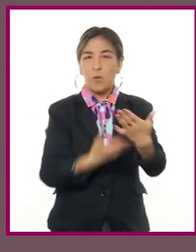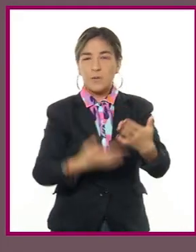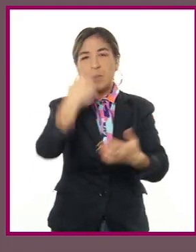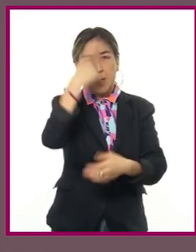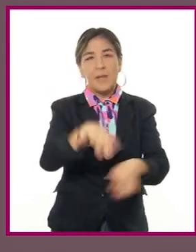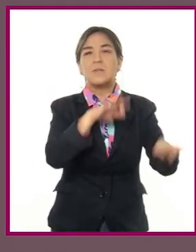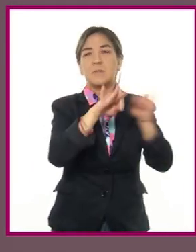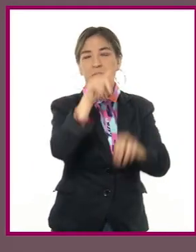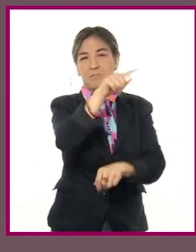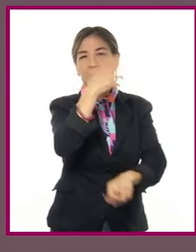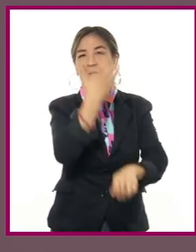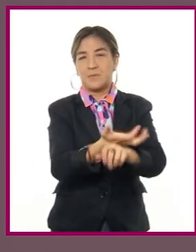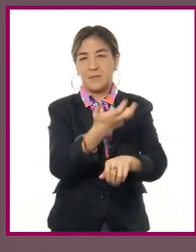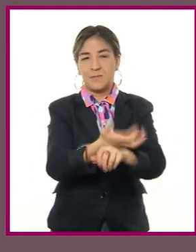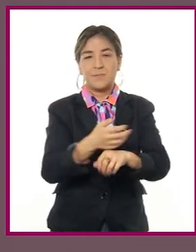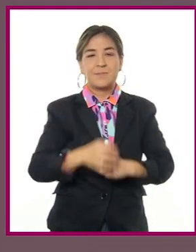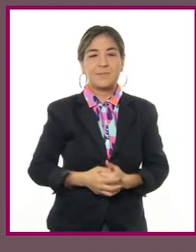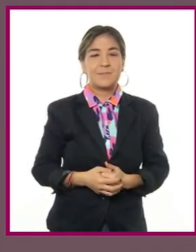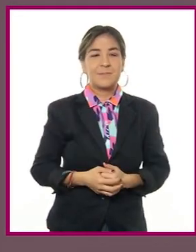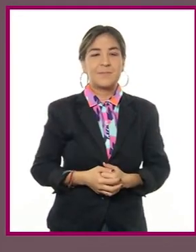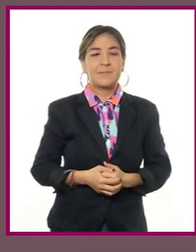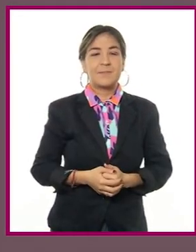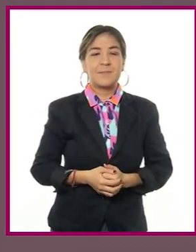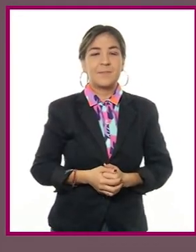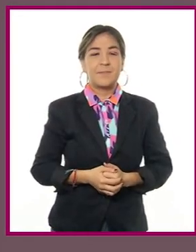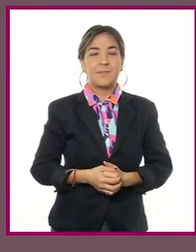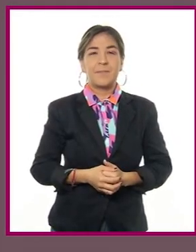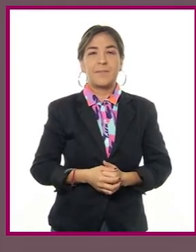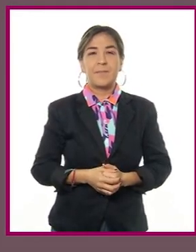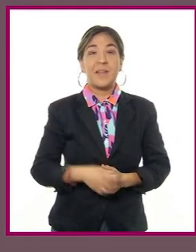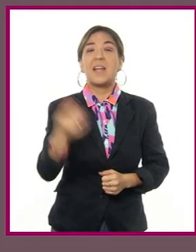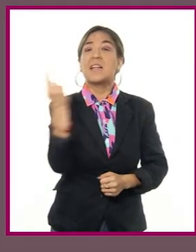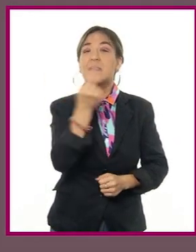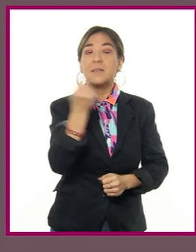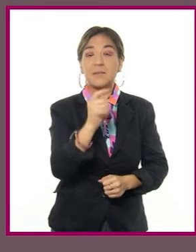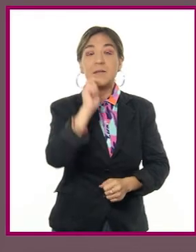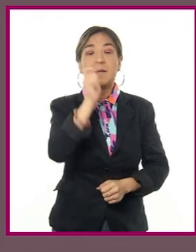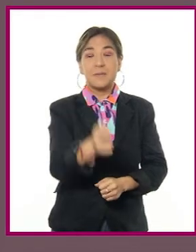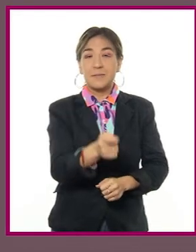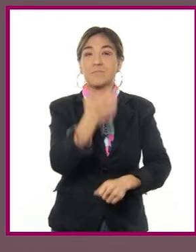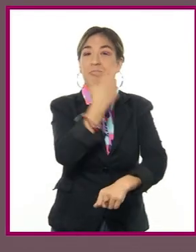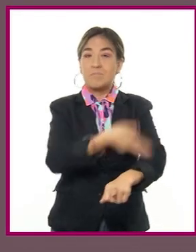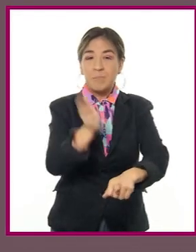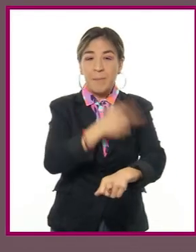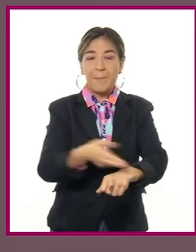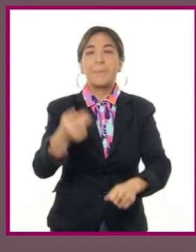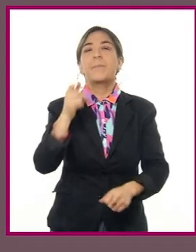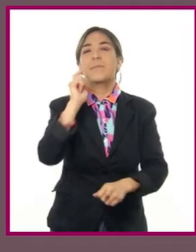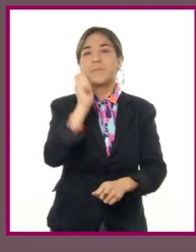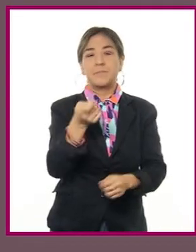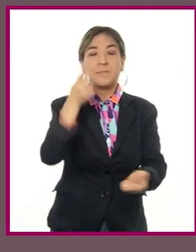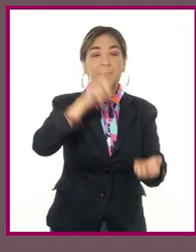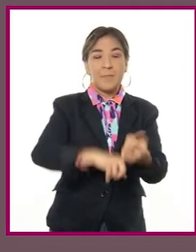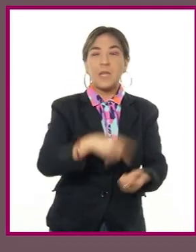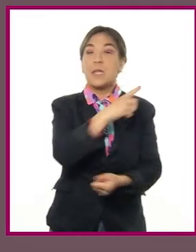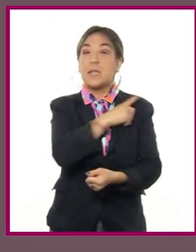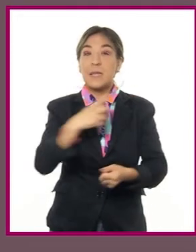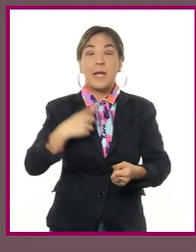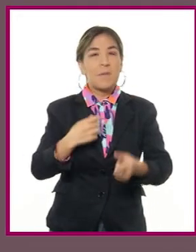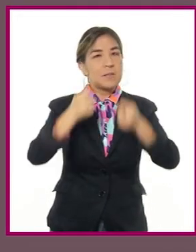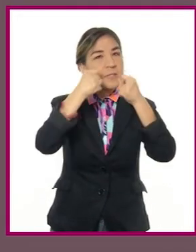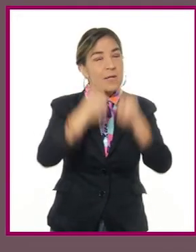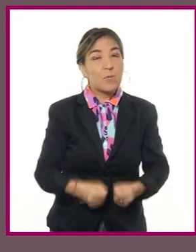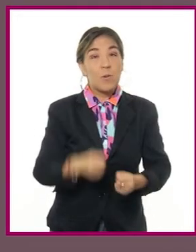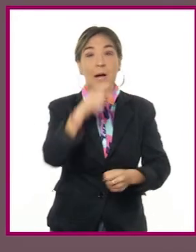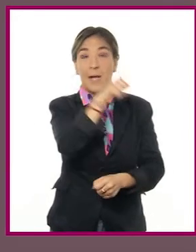en los Estados Unidos de América. Los requisitos establecidos implican la absoluta seguridad de